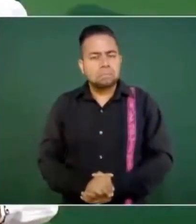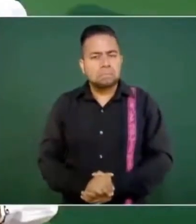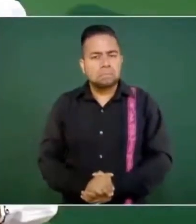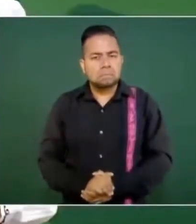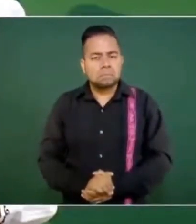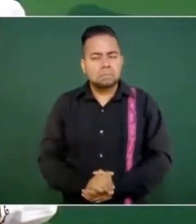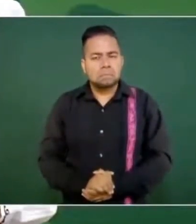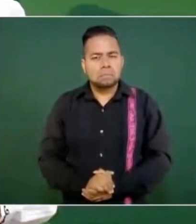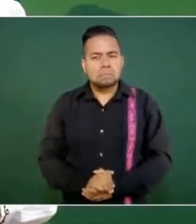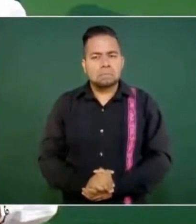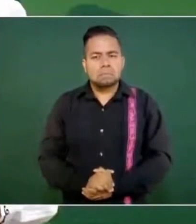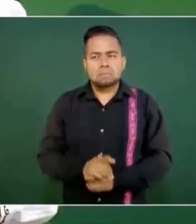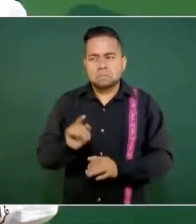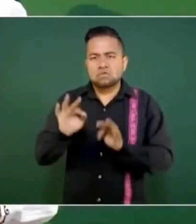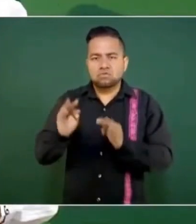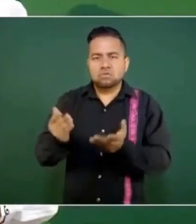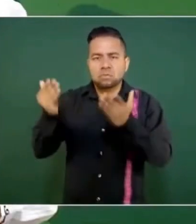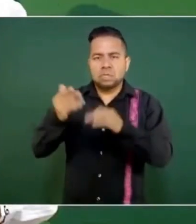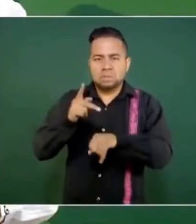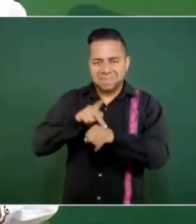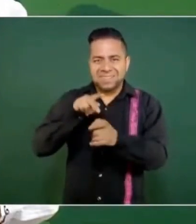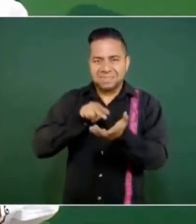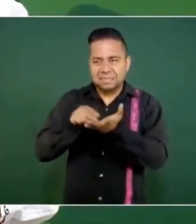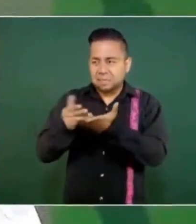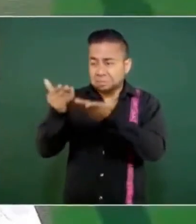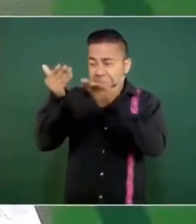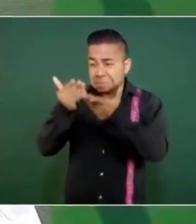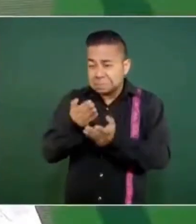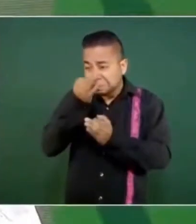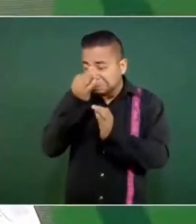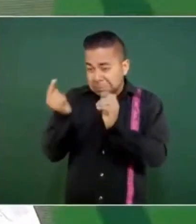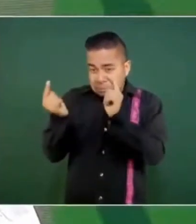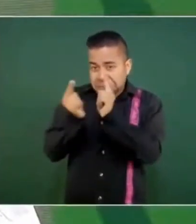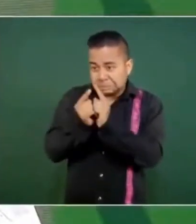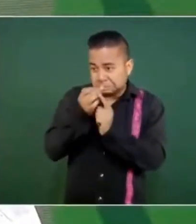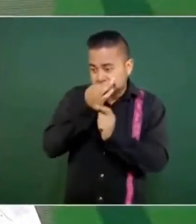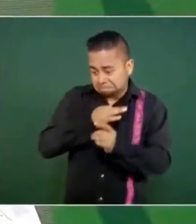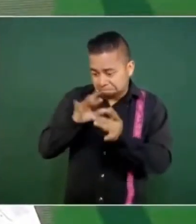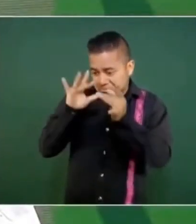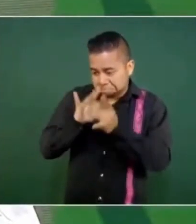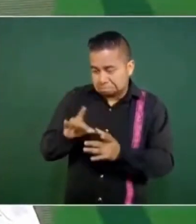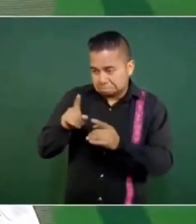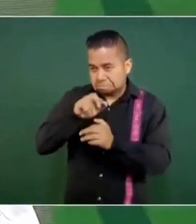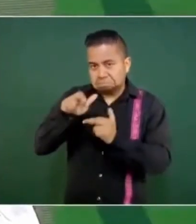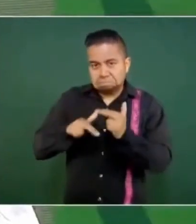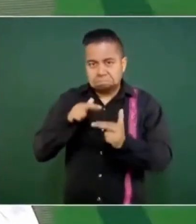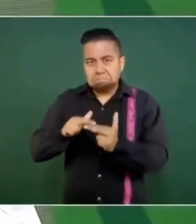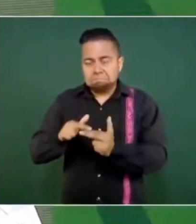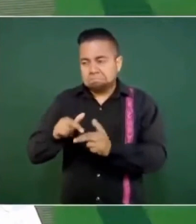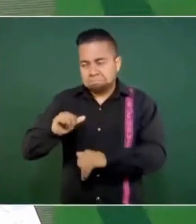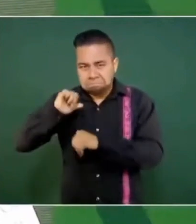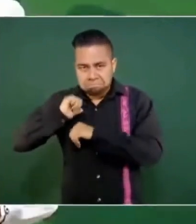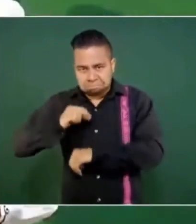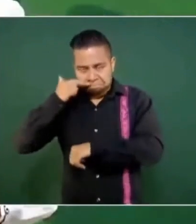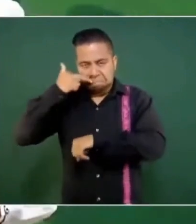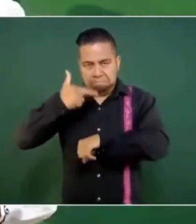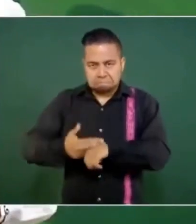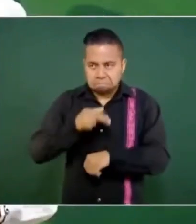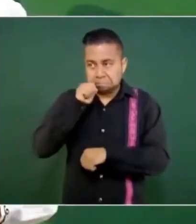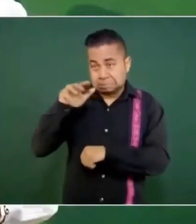estaba llegando de Piedras Negras, me informó el general encargado de la región, que también está